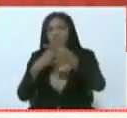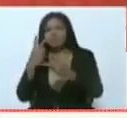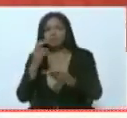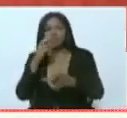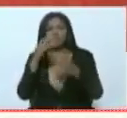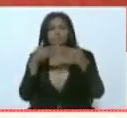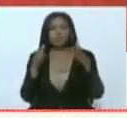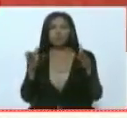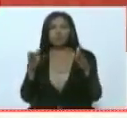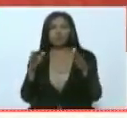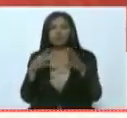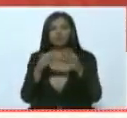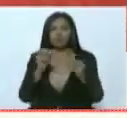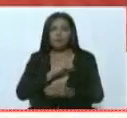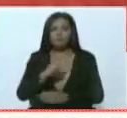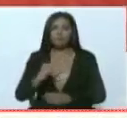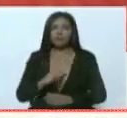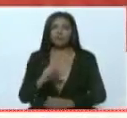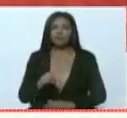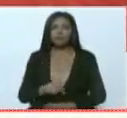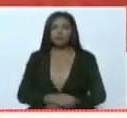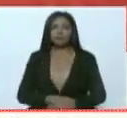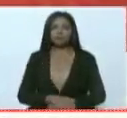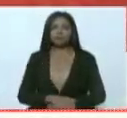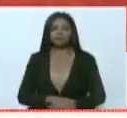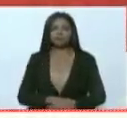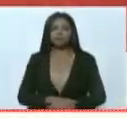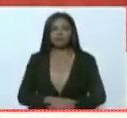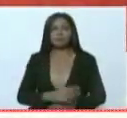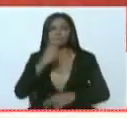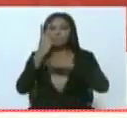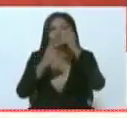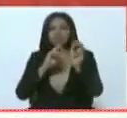públicas, visitas privadas, visitas